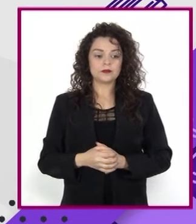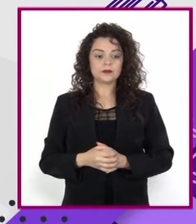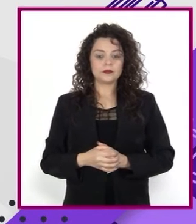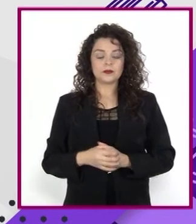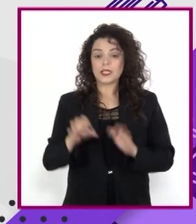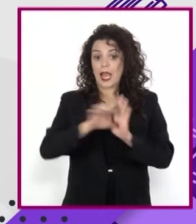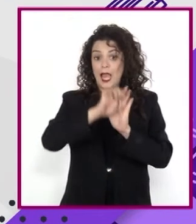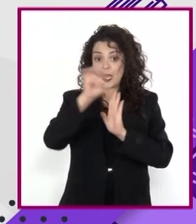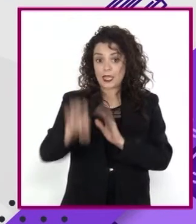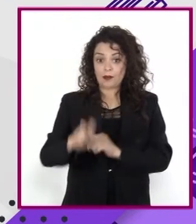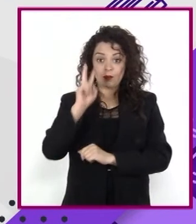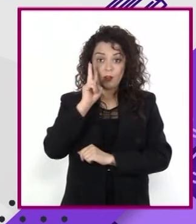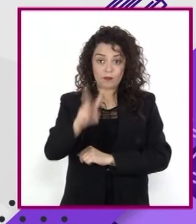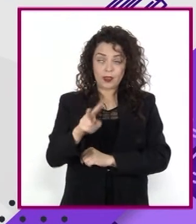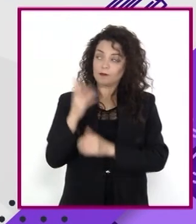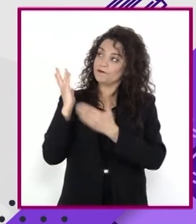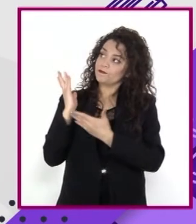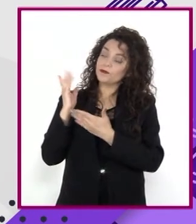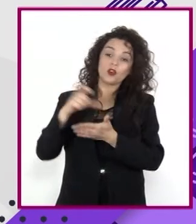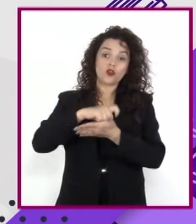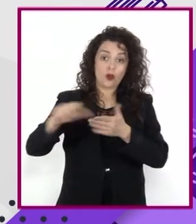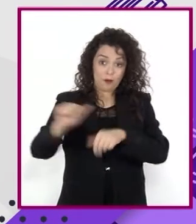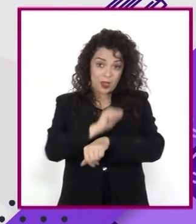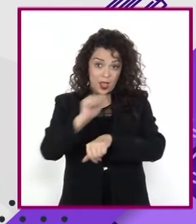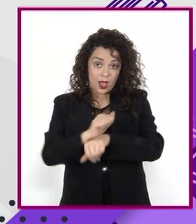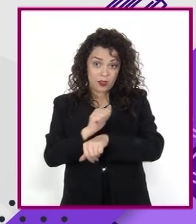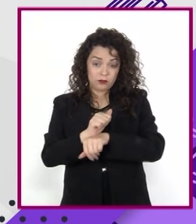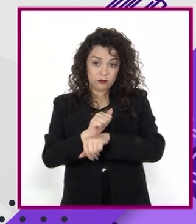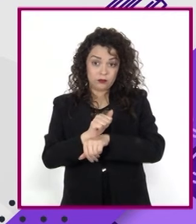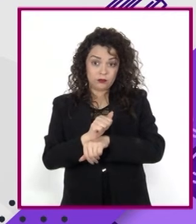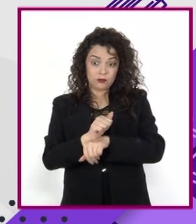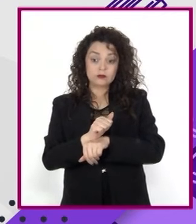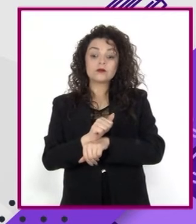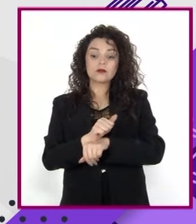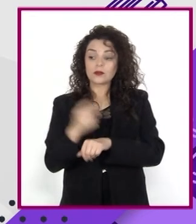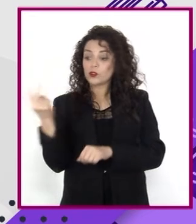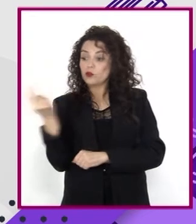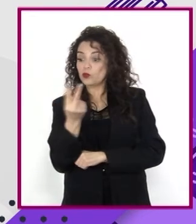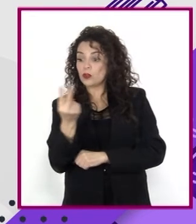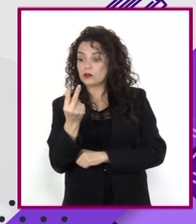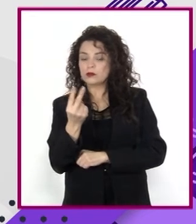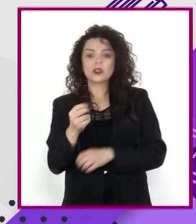Por ejemplo, la compraventa de un auto, en el cual ambas